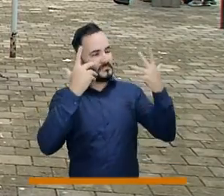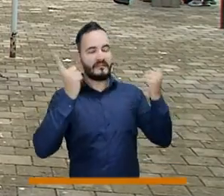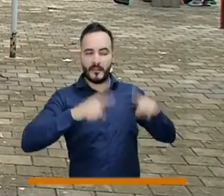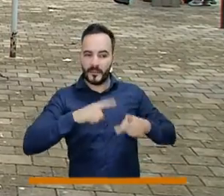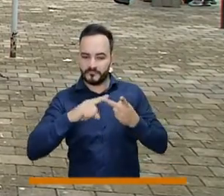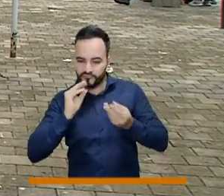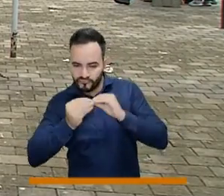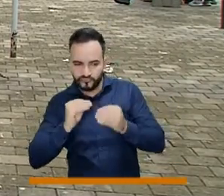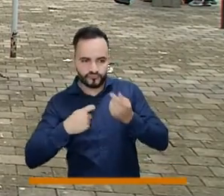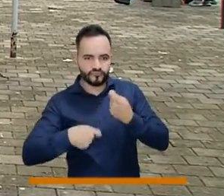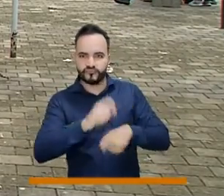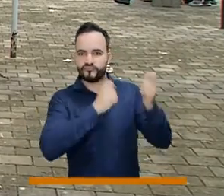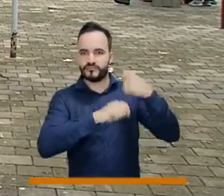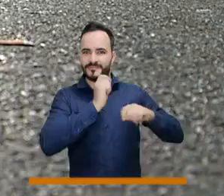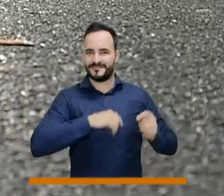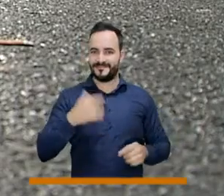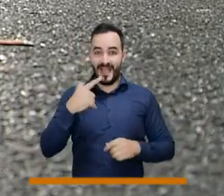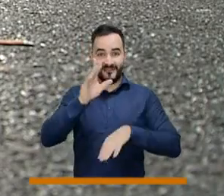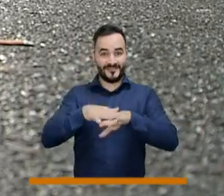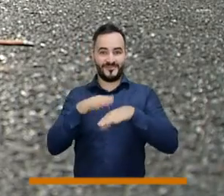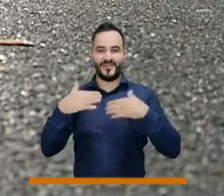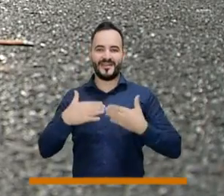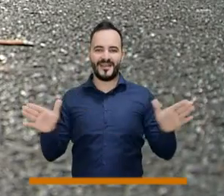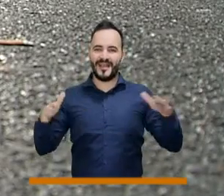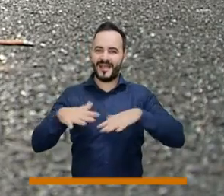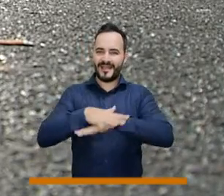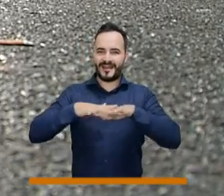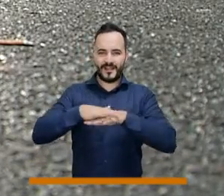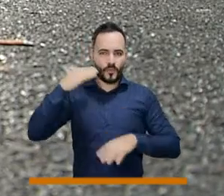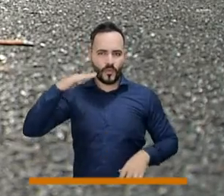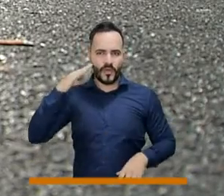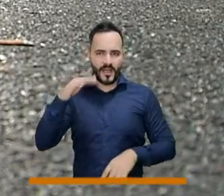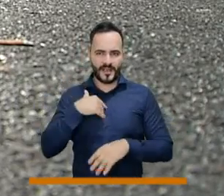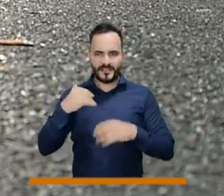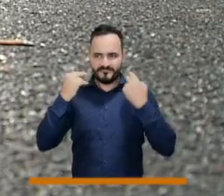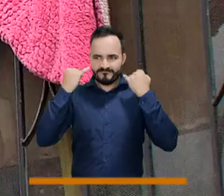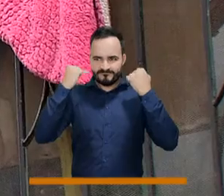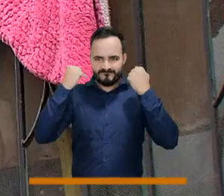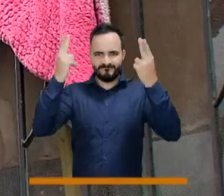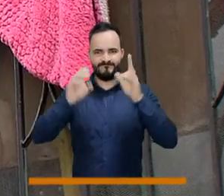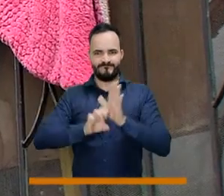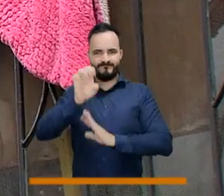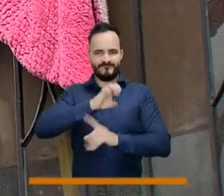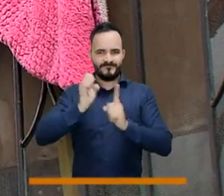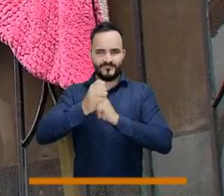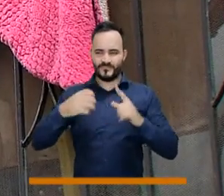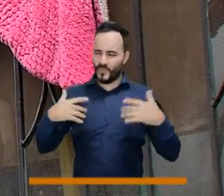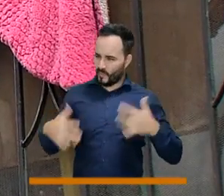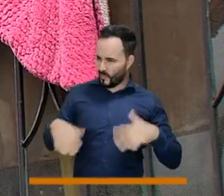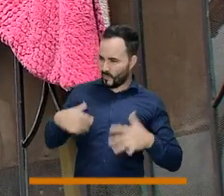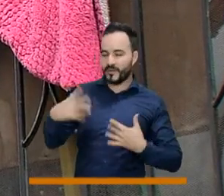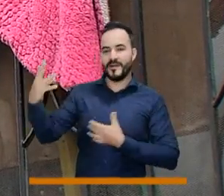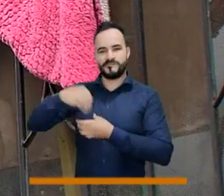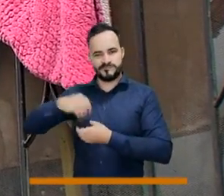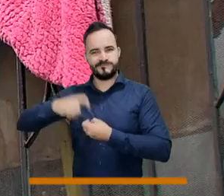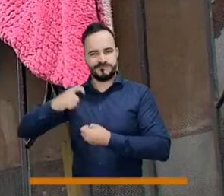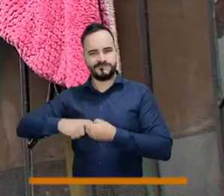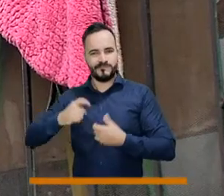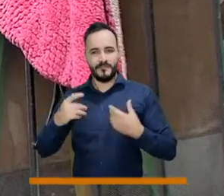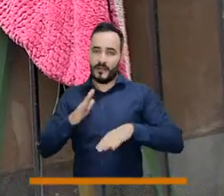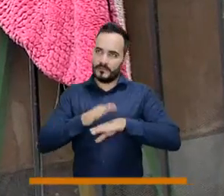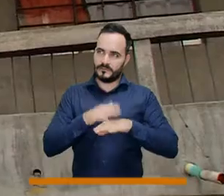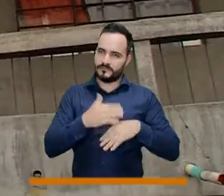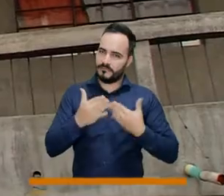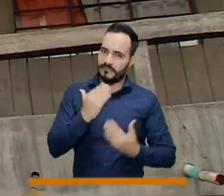lo vendimos. Incluso abrimos ya una red que se llama Mujeres Emprendedoras, y ahí las tenemos a ellas paso a pasito, porque no es fácil, no es